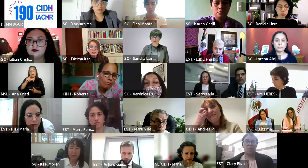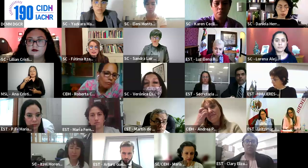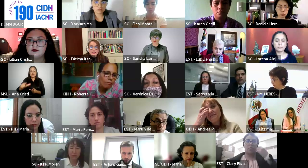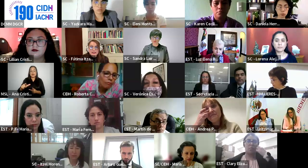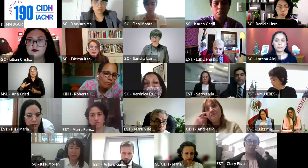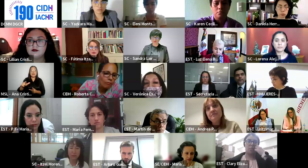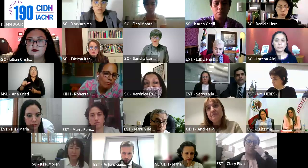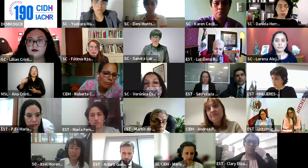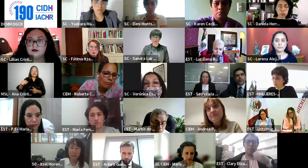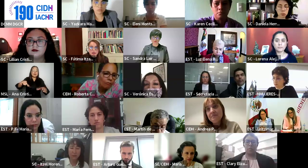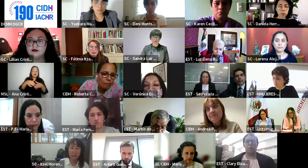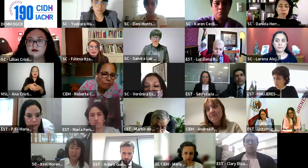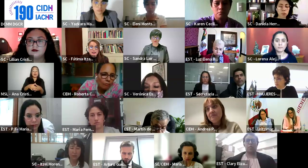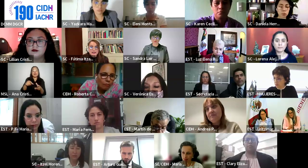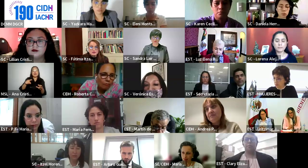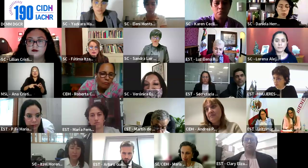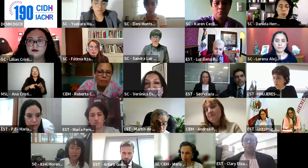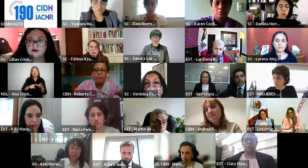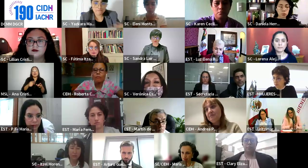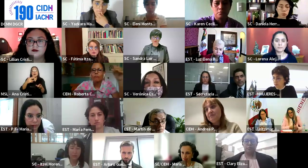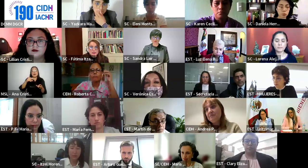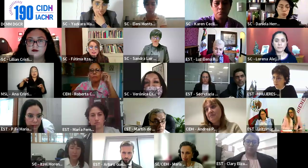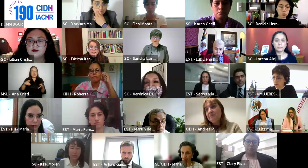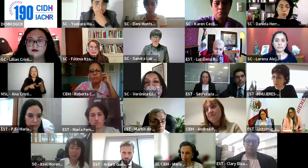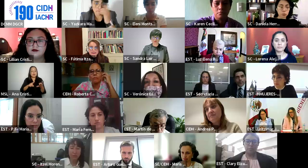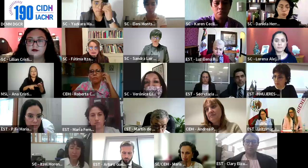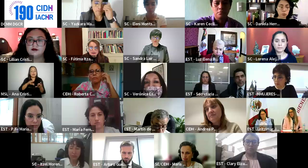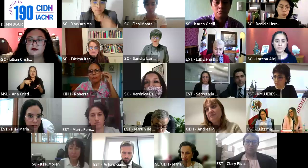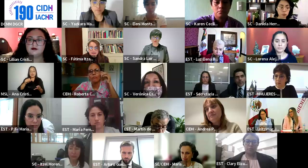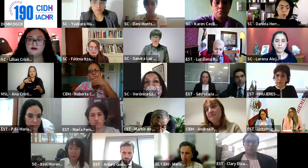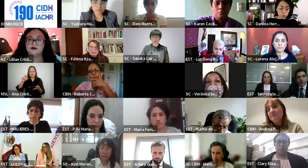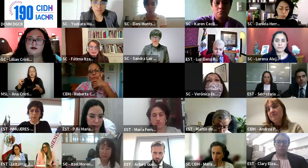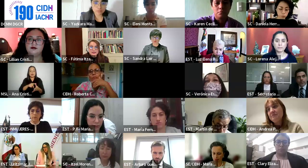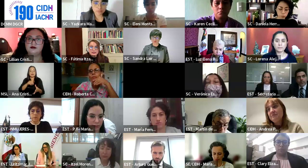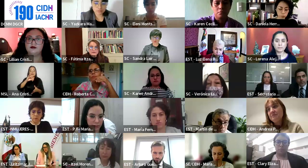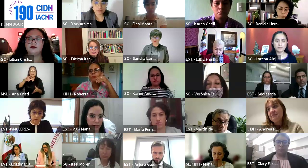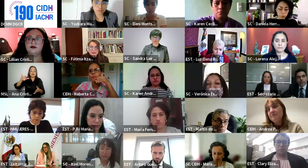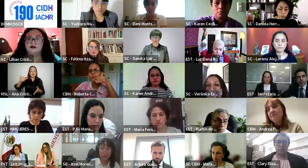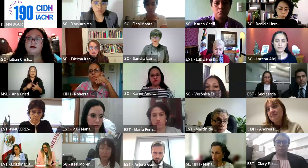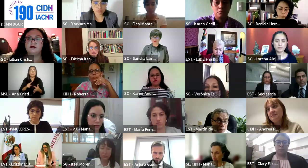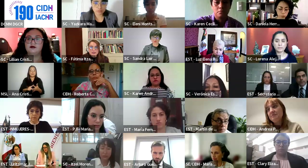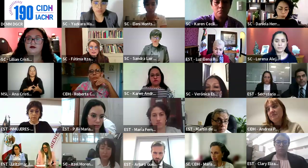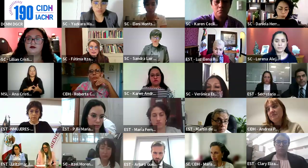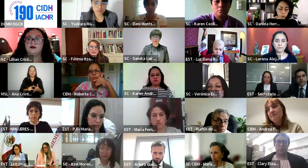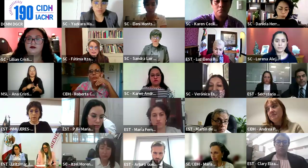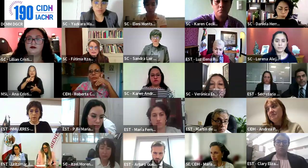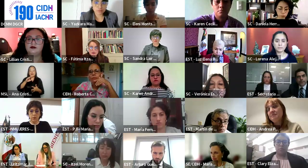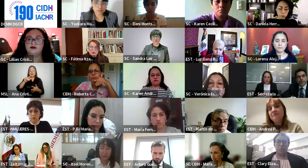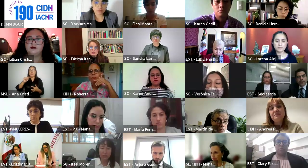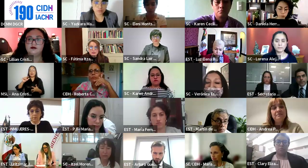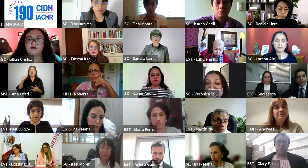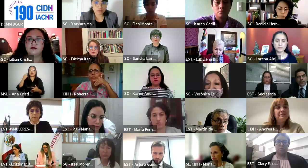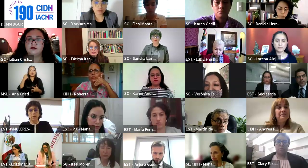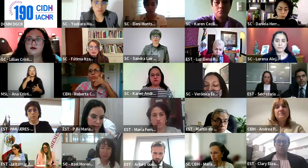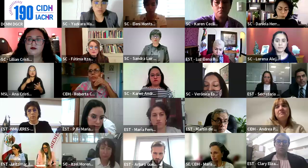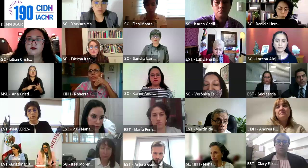Deaf, Eleni Marul Gamboa, Karen Lozano Campos, Cecilia Herrera Velázquez, de LBTA Sorda, Yáscara